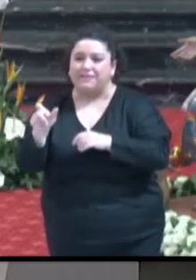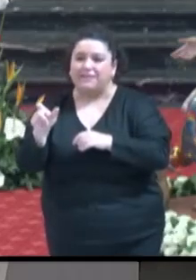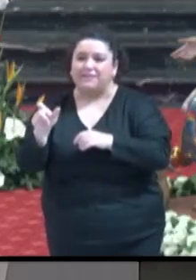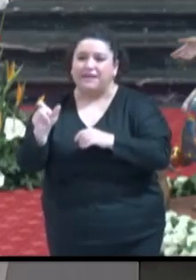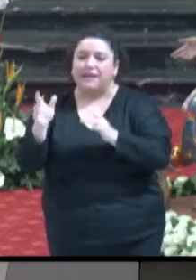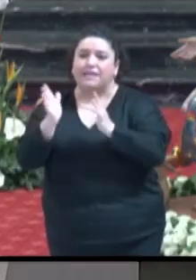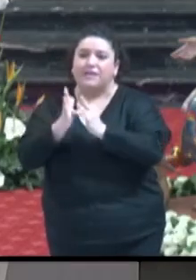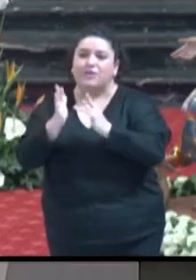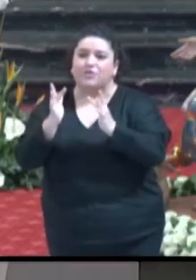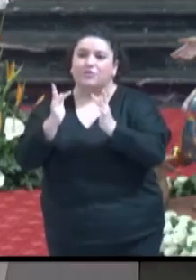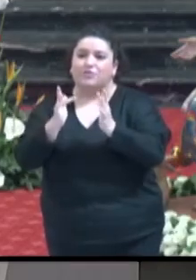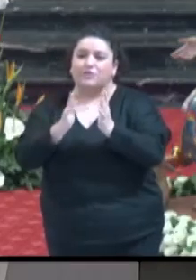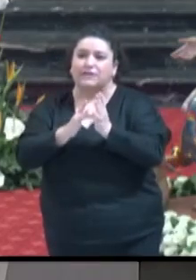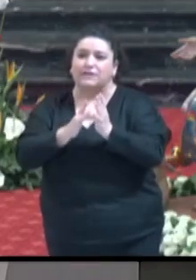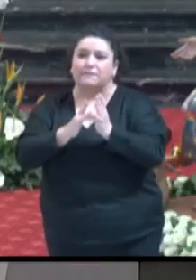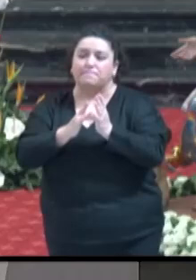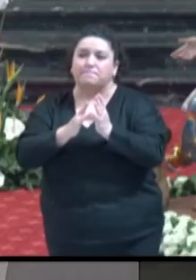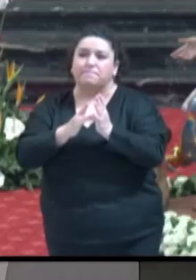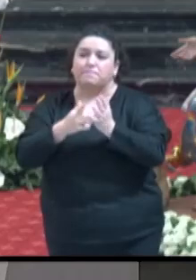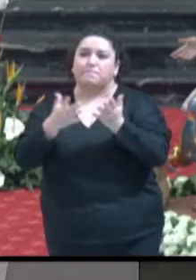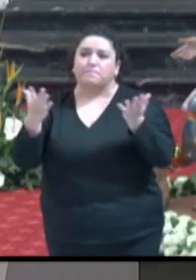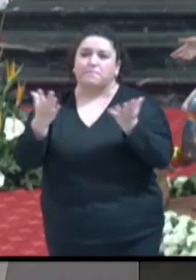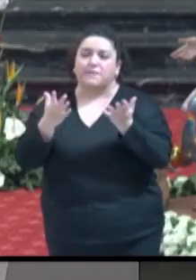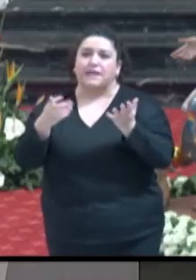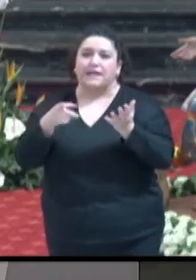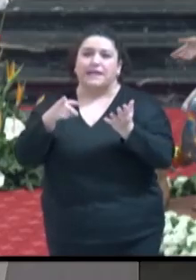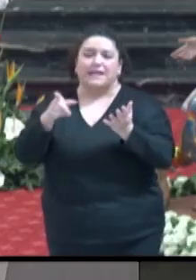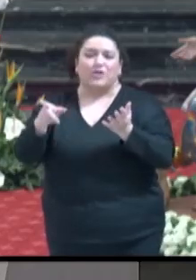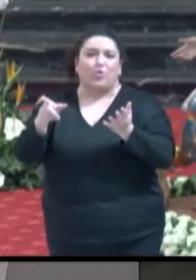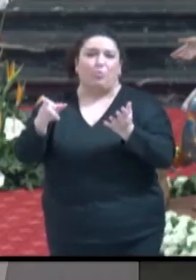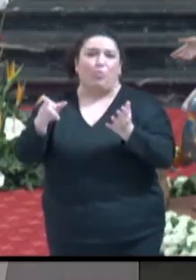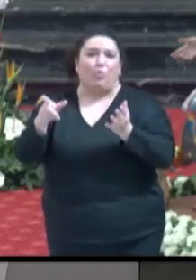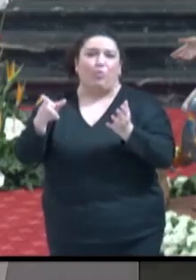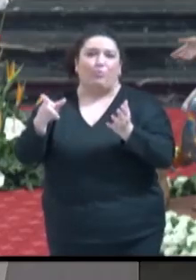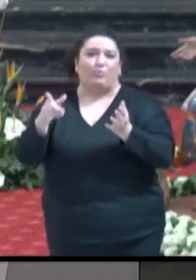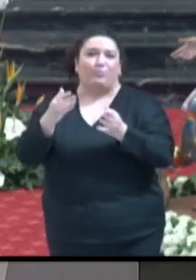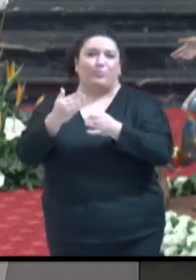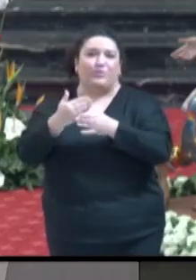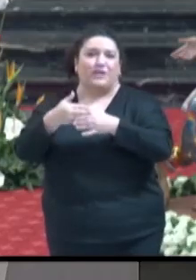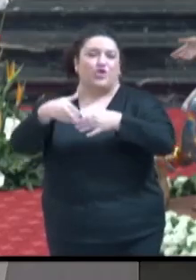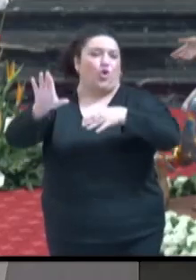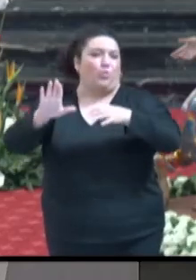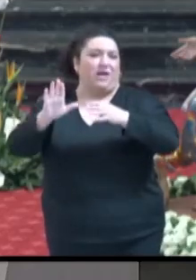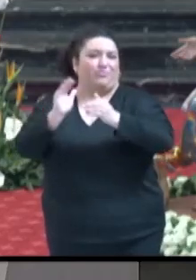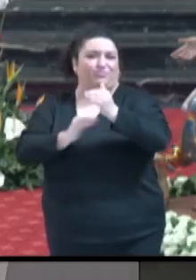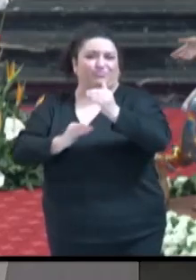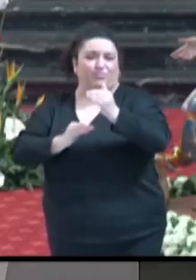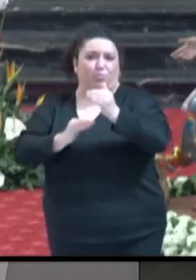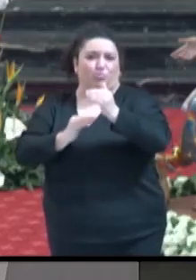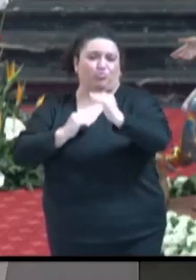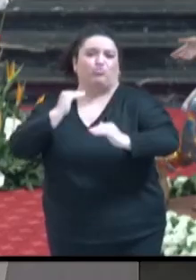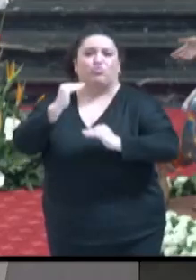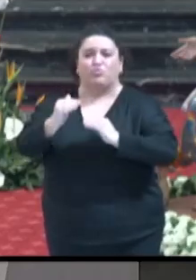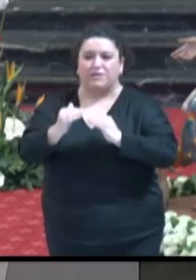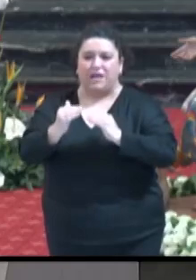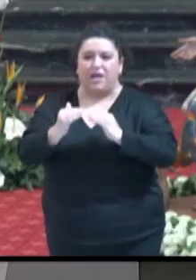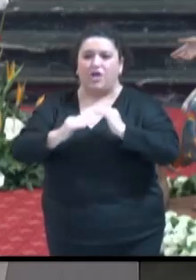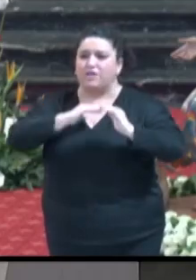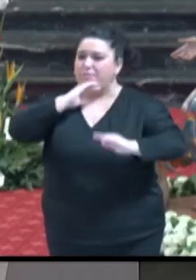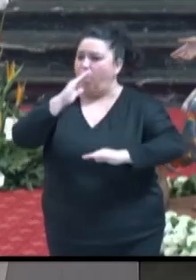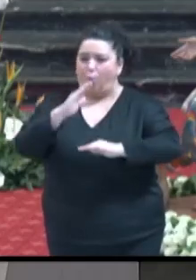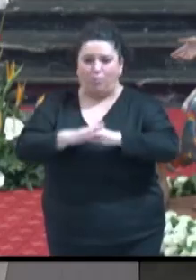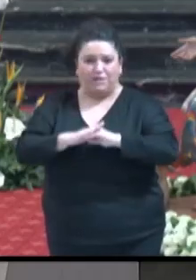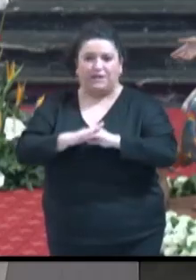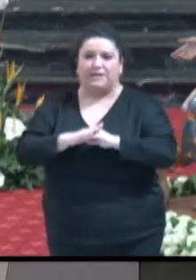Jesucristo iba a quedar de sobra superada cumplida con